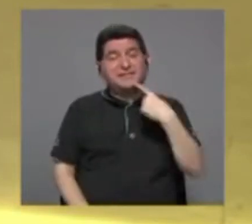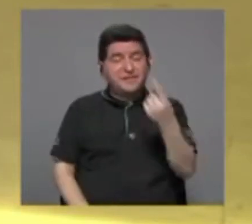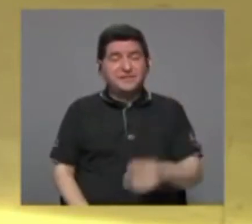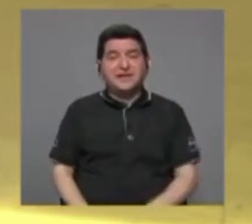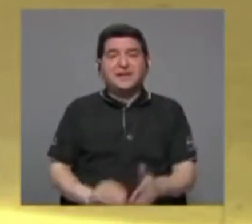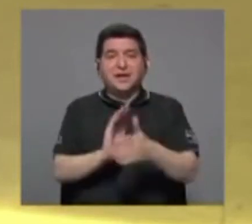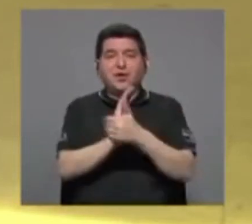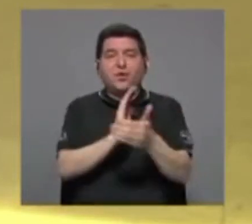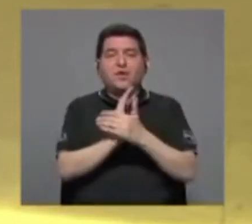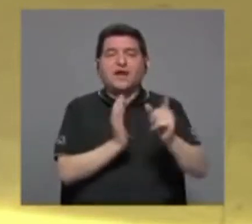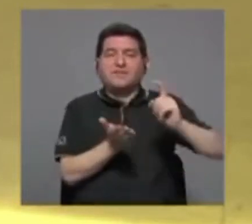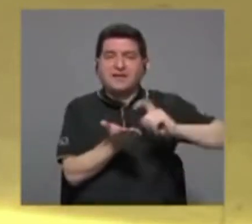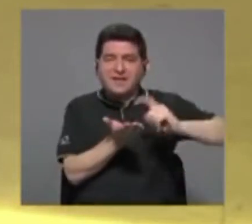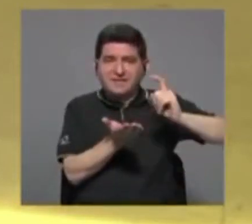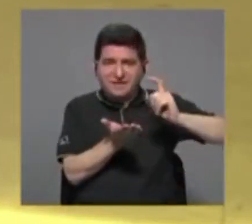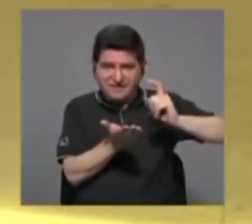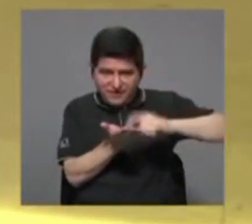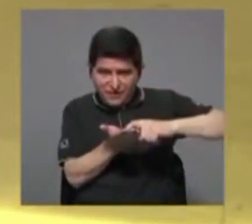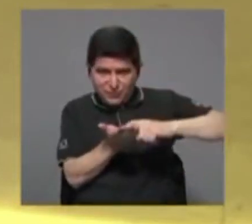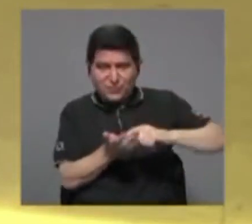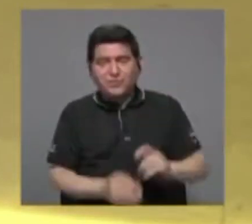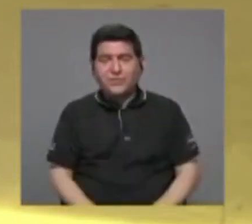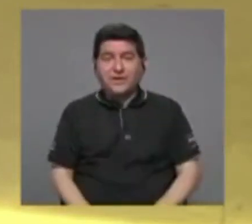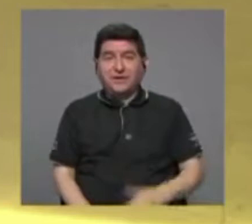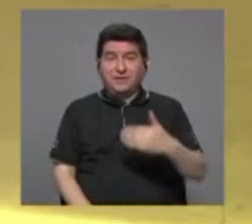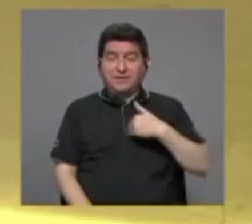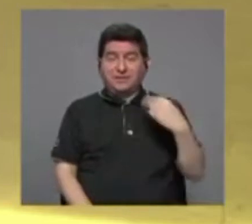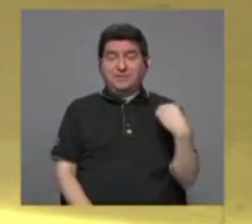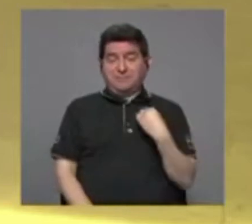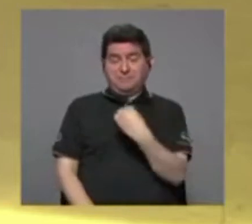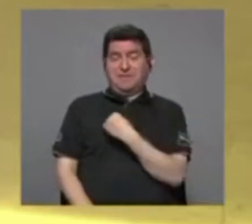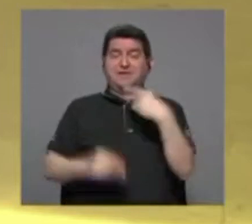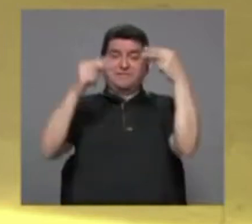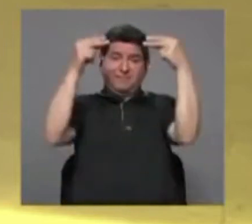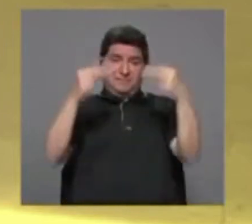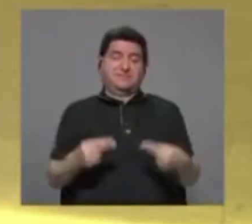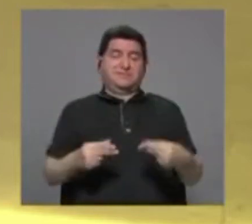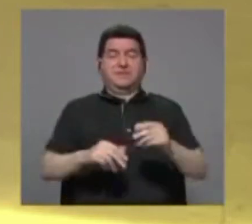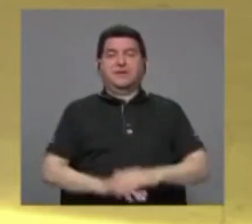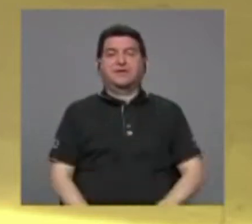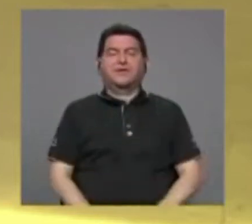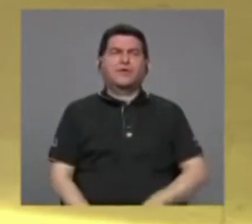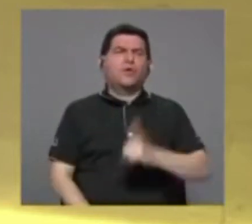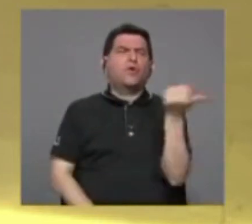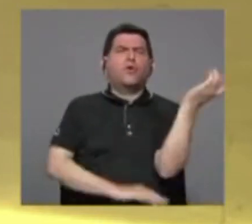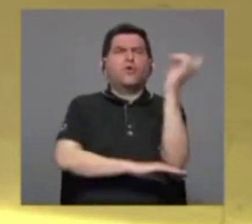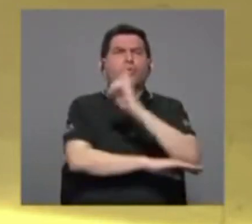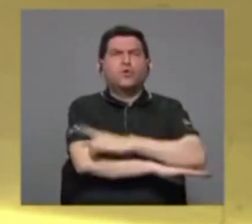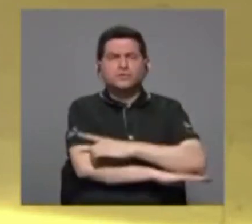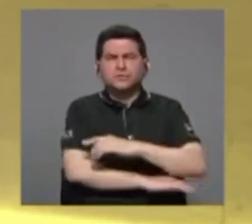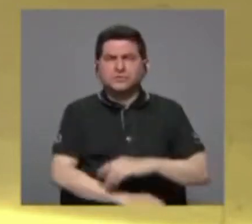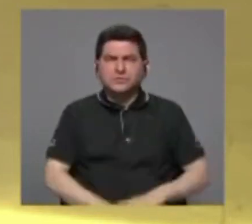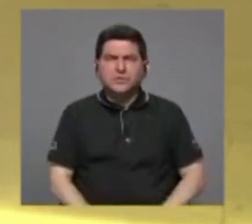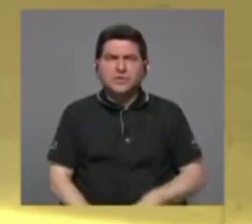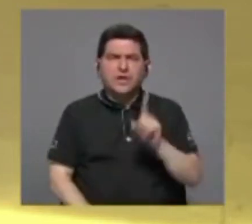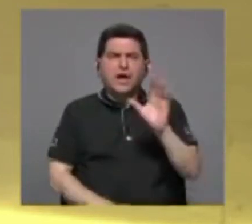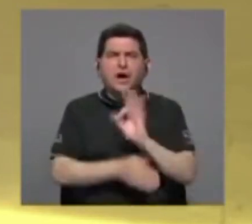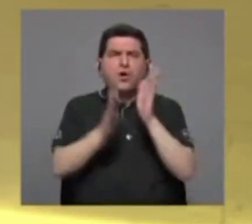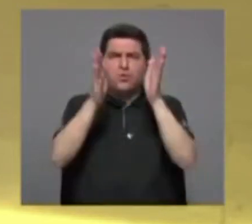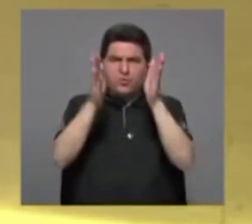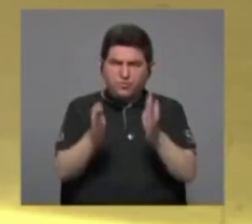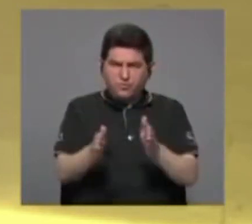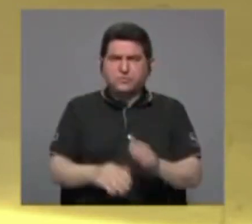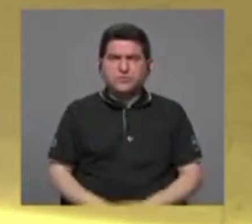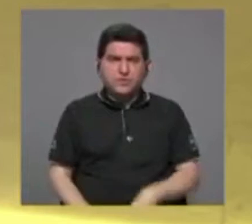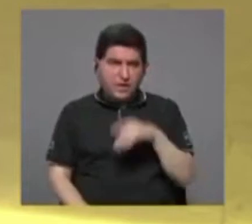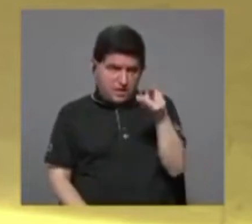capacidad de endeudamiento del Ministerio de Hacienda. El otro día algún funcionario